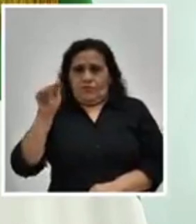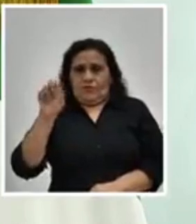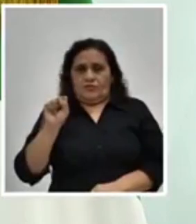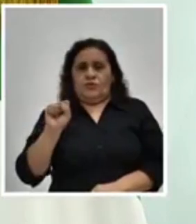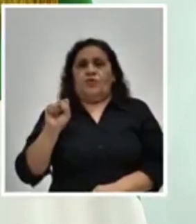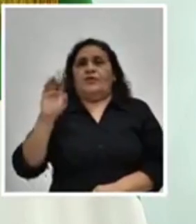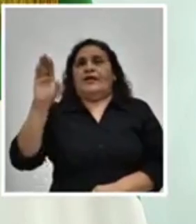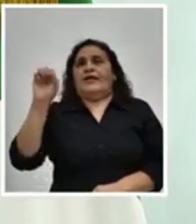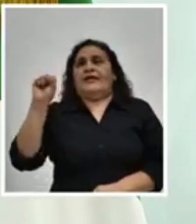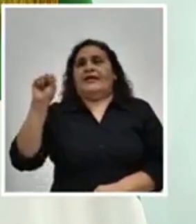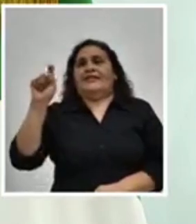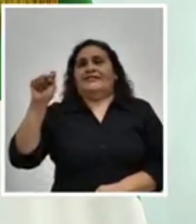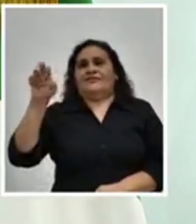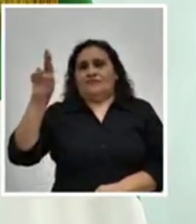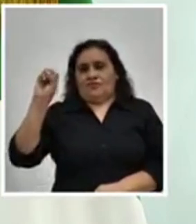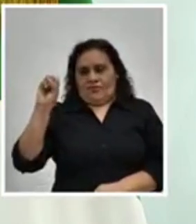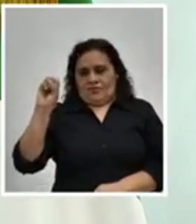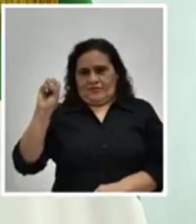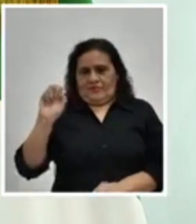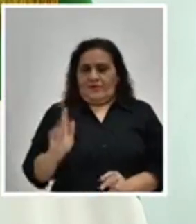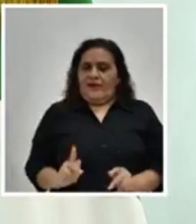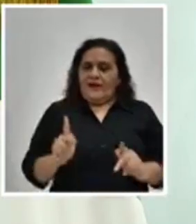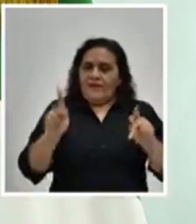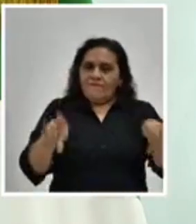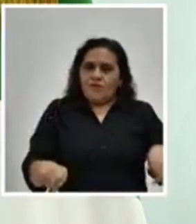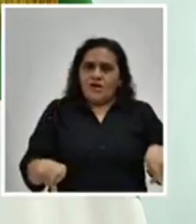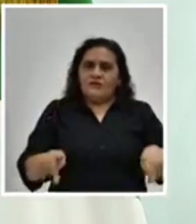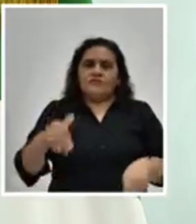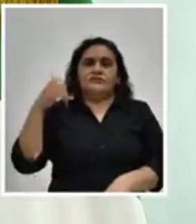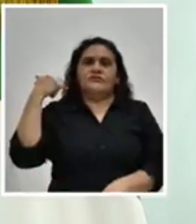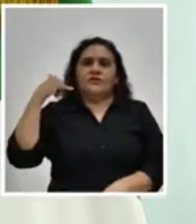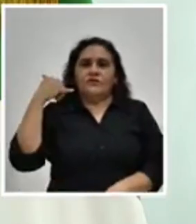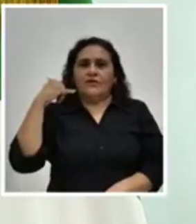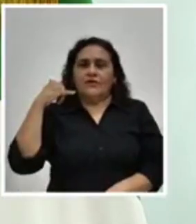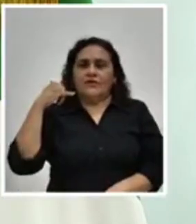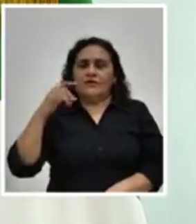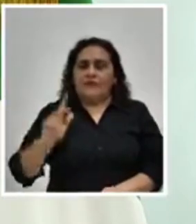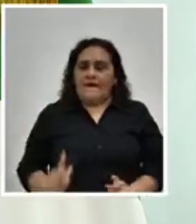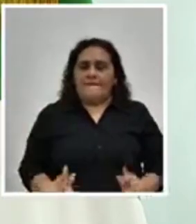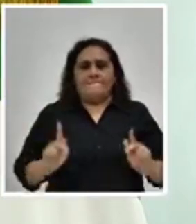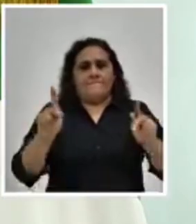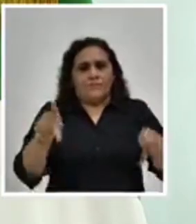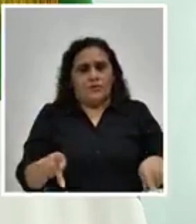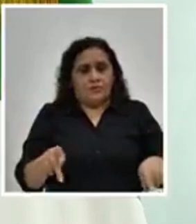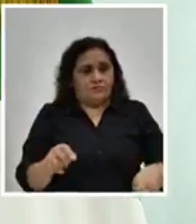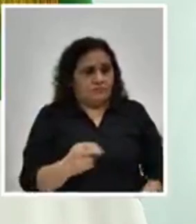Castro, el progreso de Yucatán, el